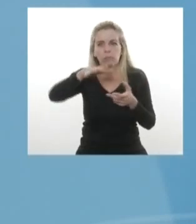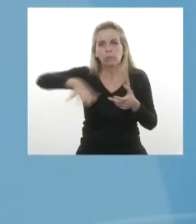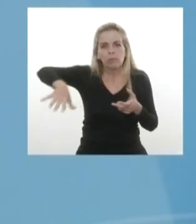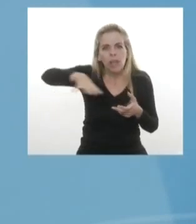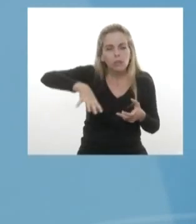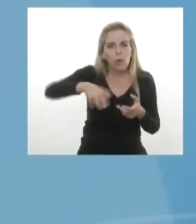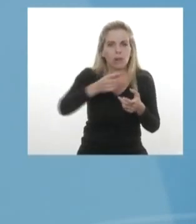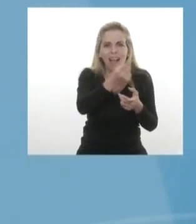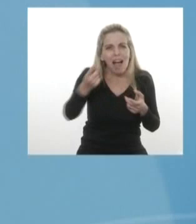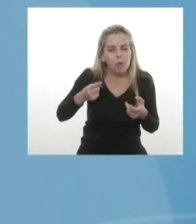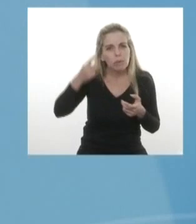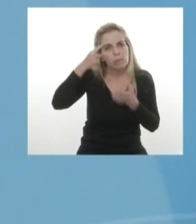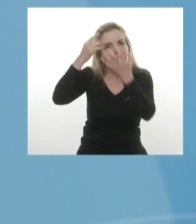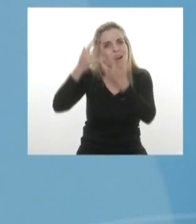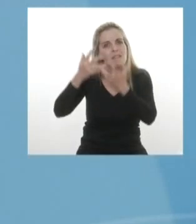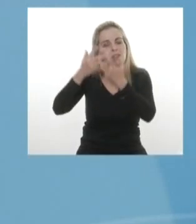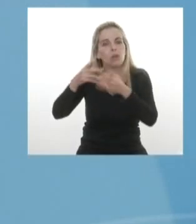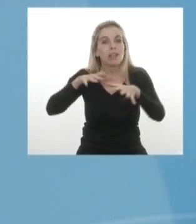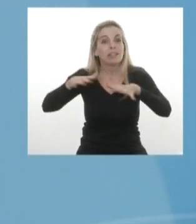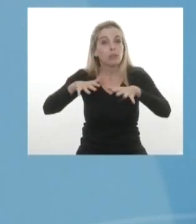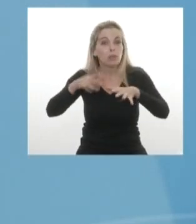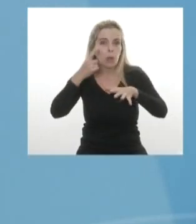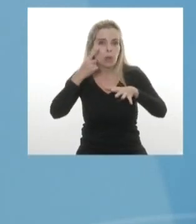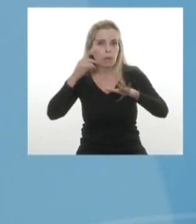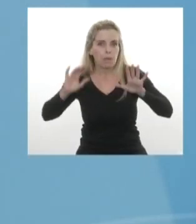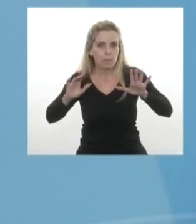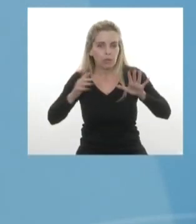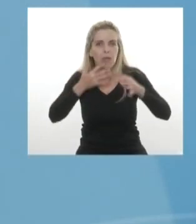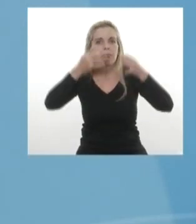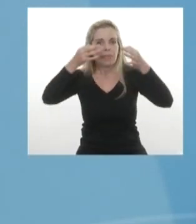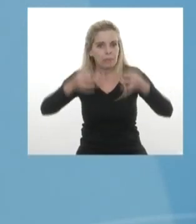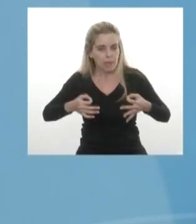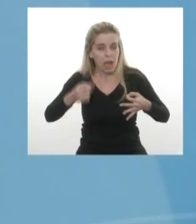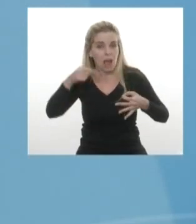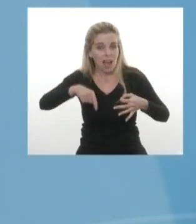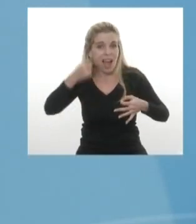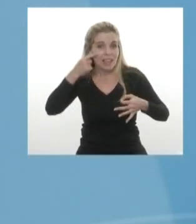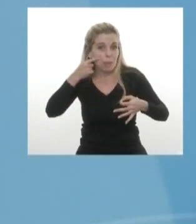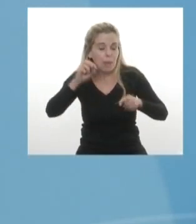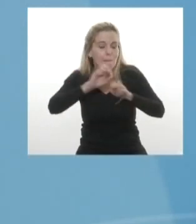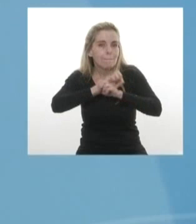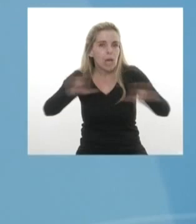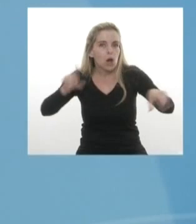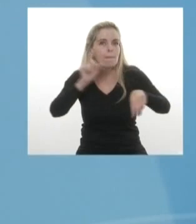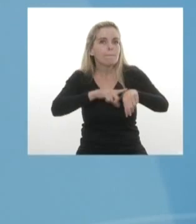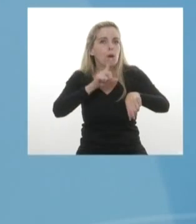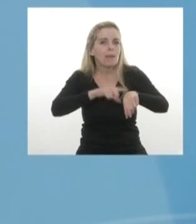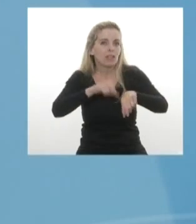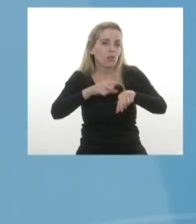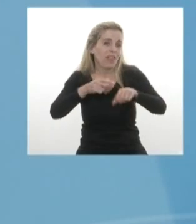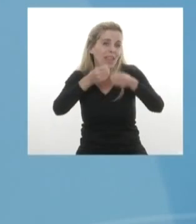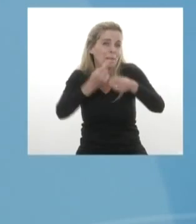del momento que vivimos. Insisto, estamos atravesando el peor momento desde